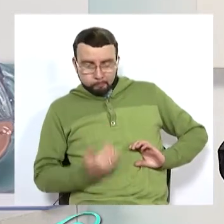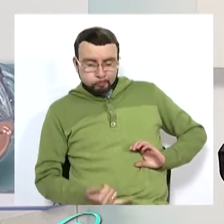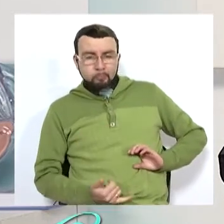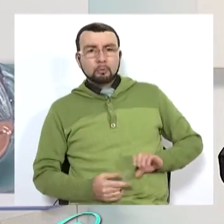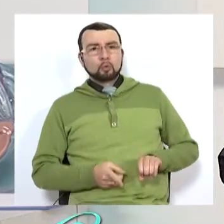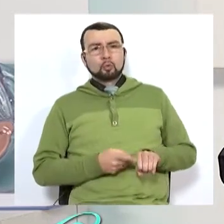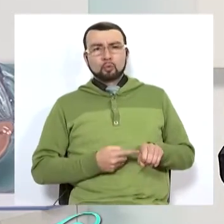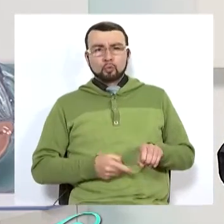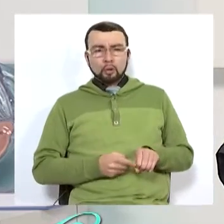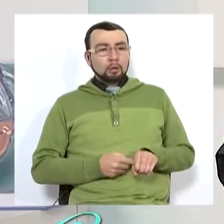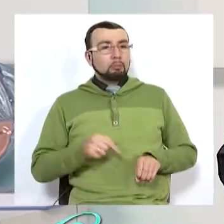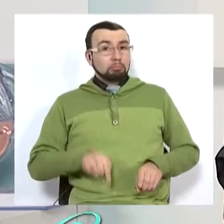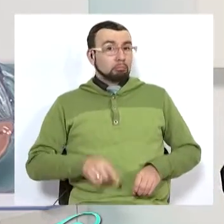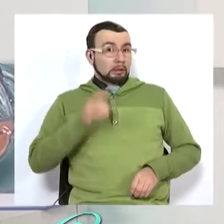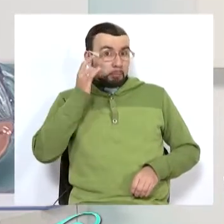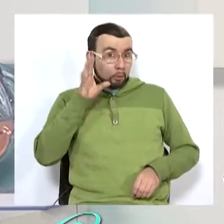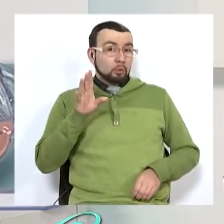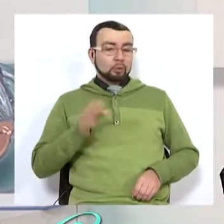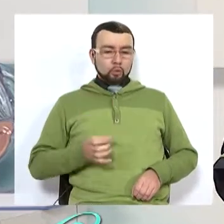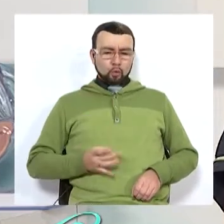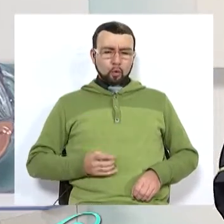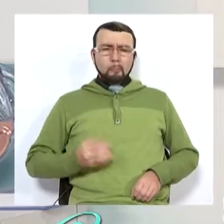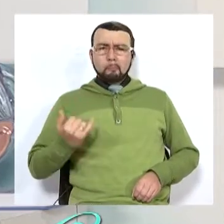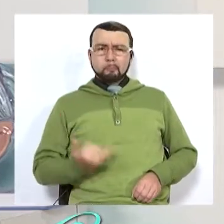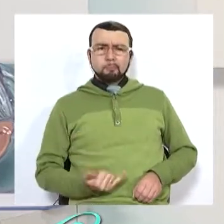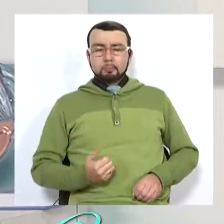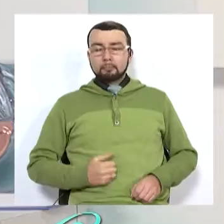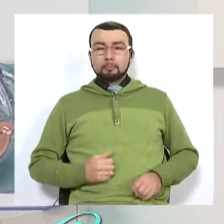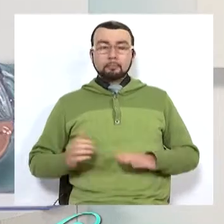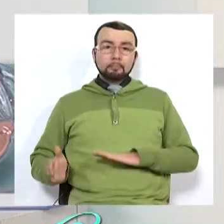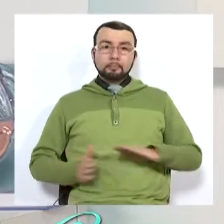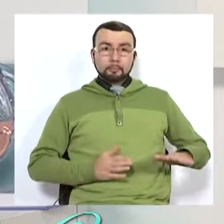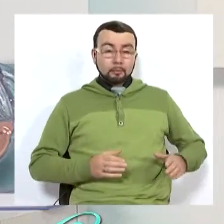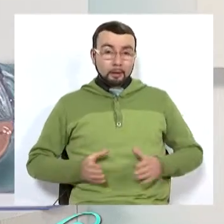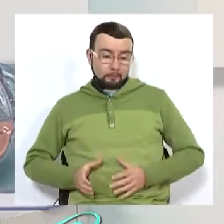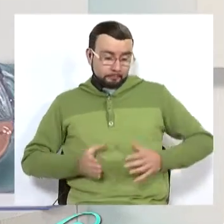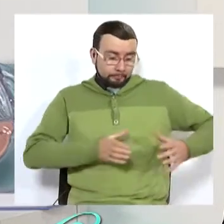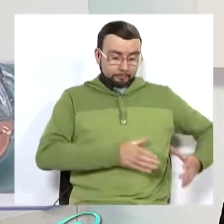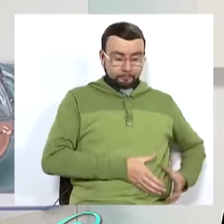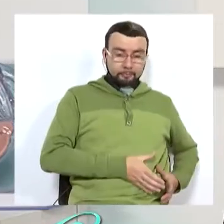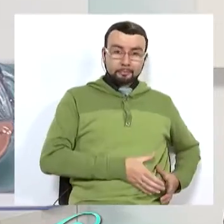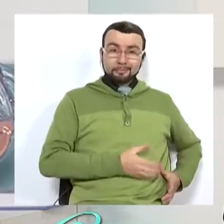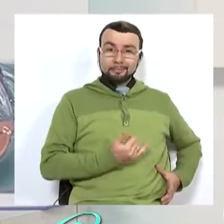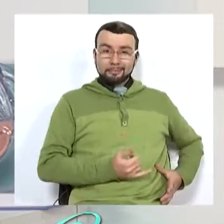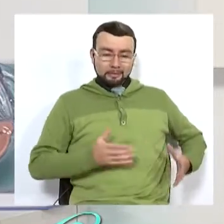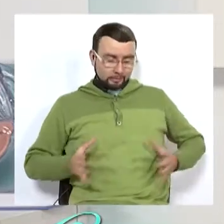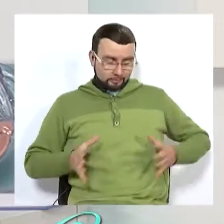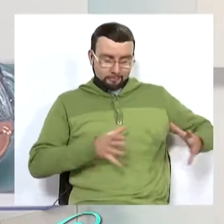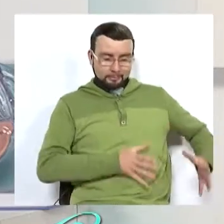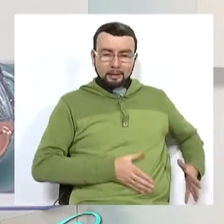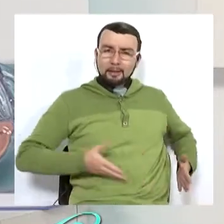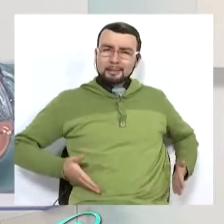dolor se puede referir en esa parte. Vámonos al otro lado, entonces la ingle izquierda,